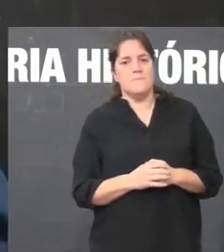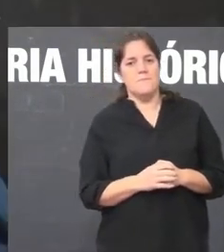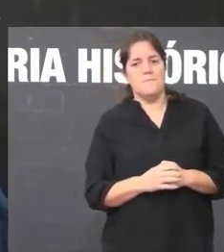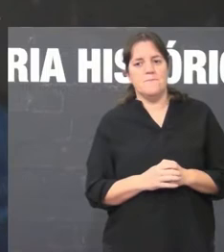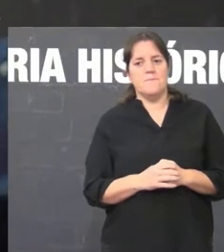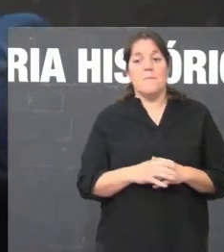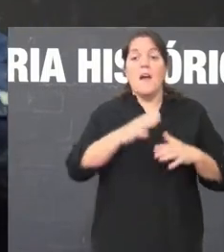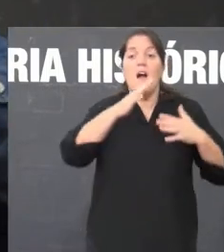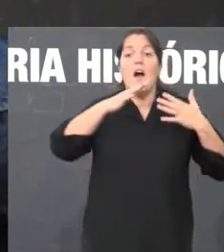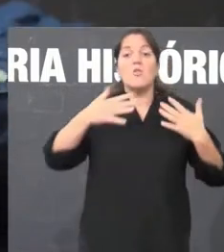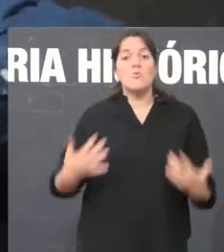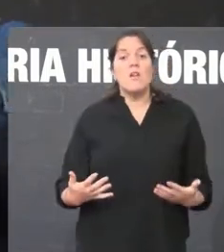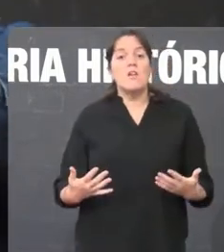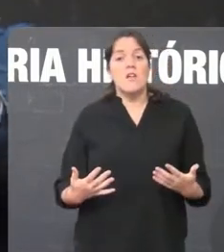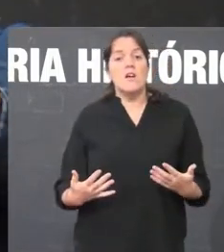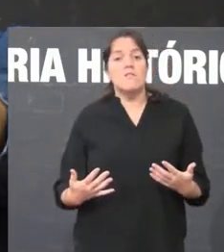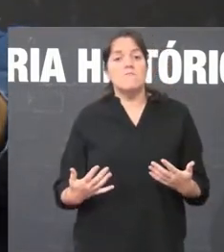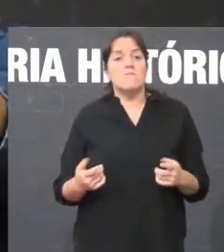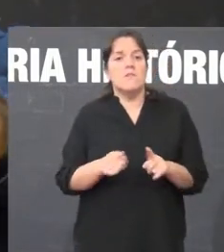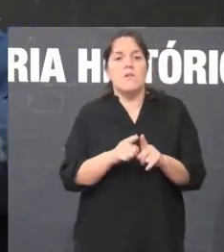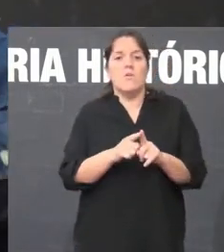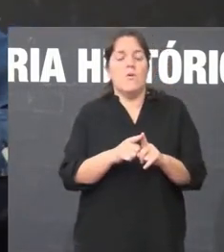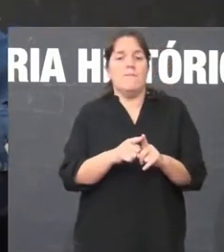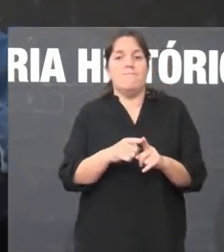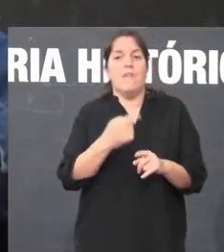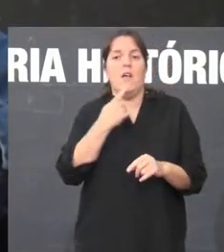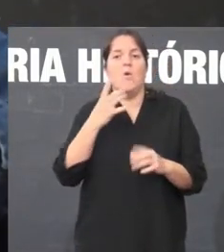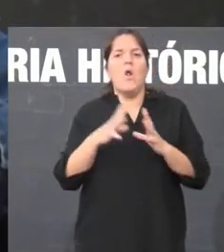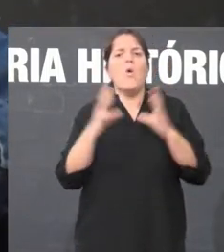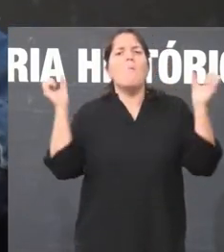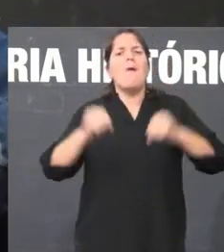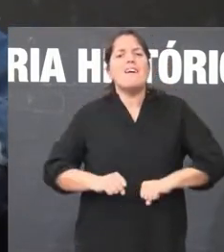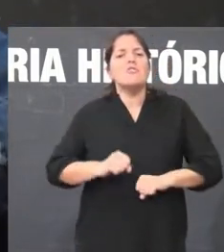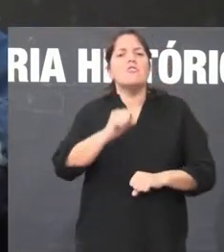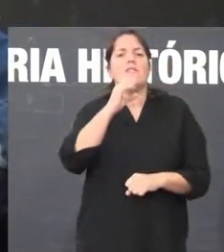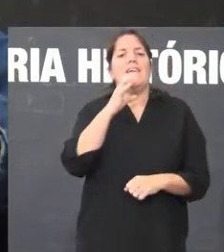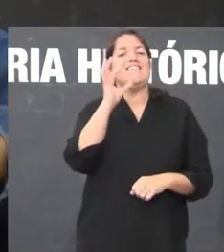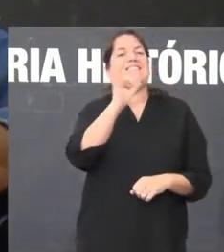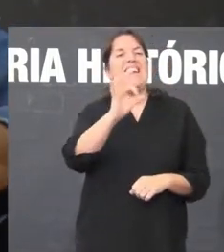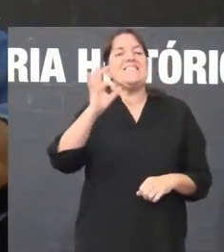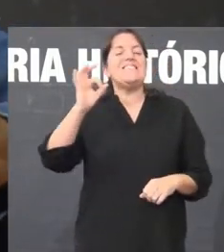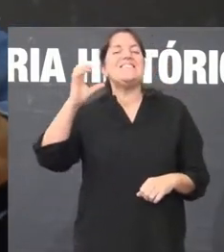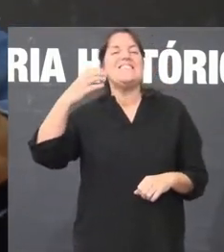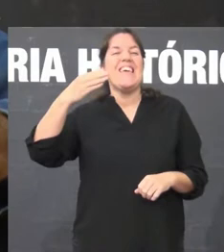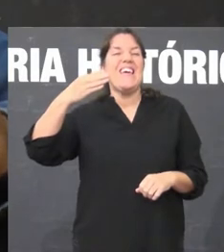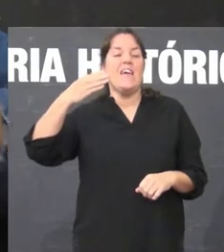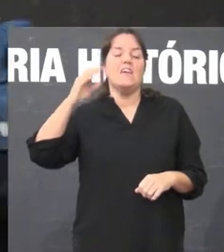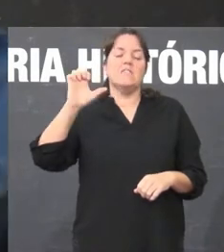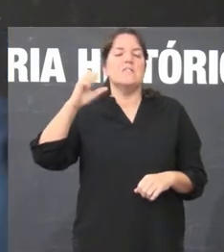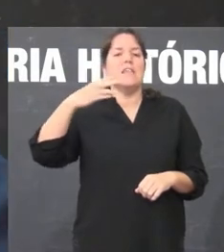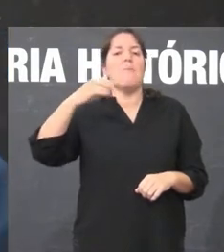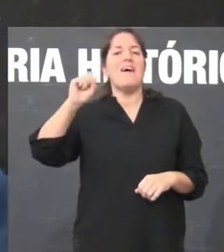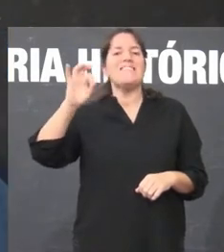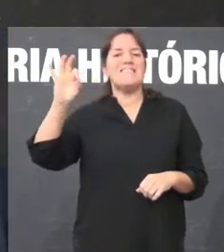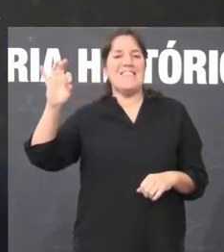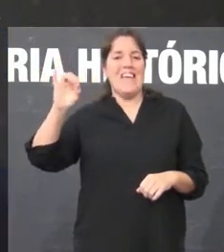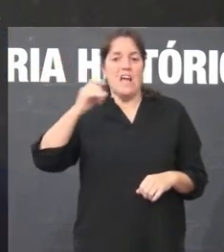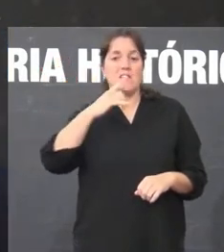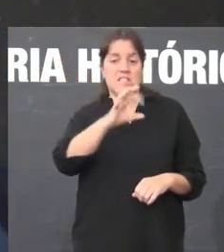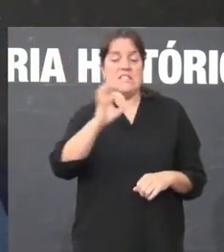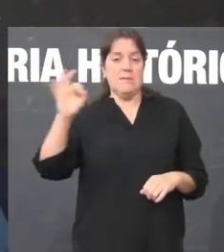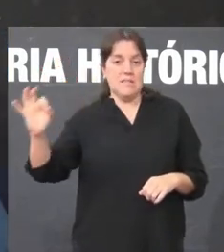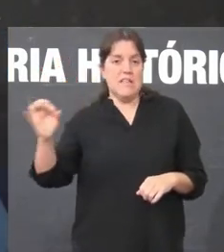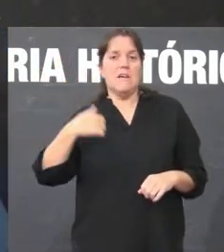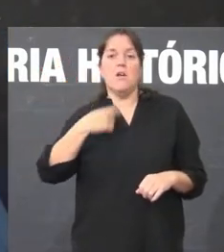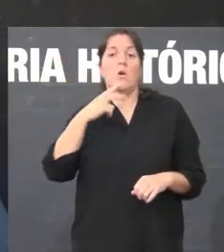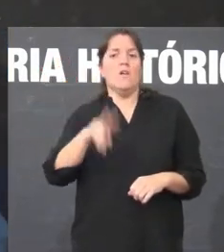Hoy día, por desgracia, no es posible un pacto de San Sebastián, al menos todavía. Un pacto de San Sebastián como el